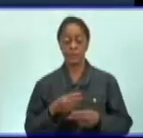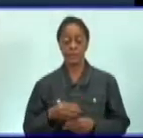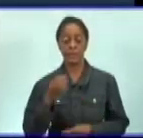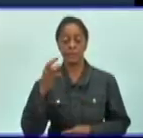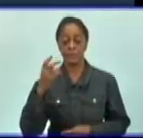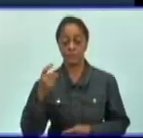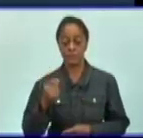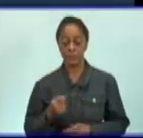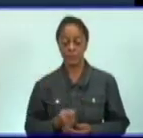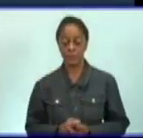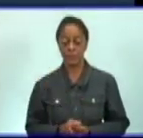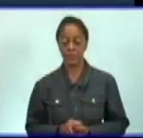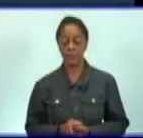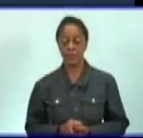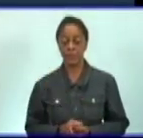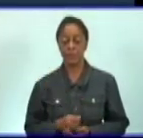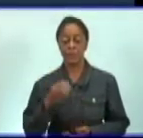cálculo